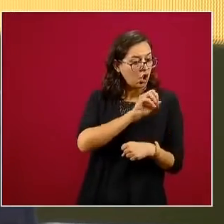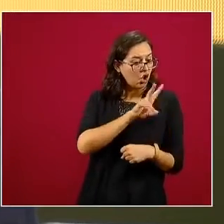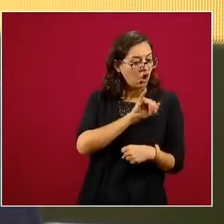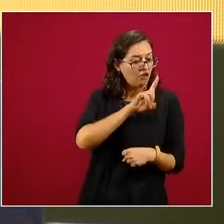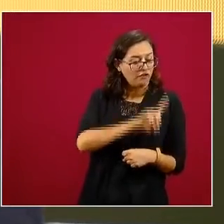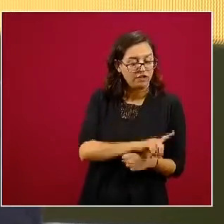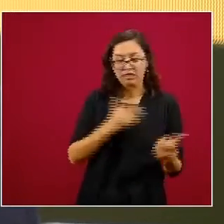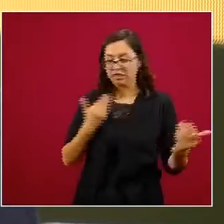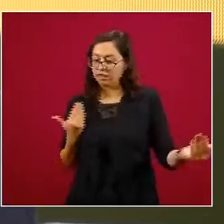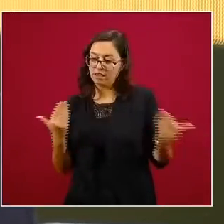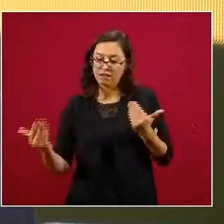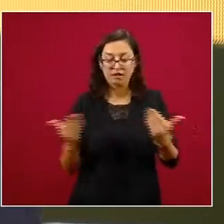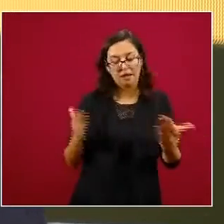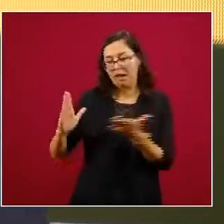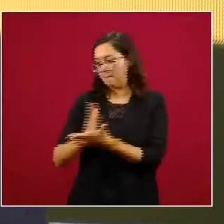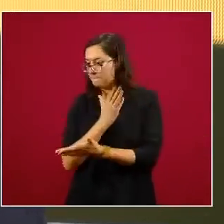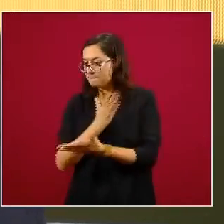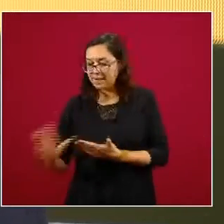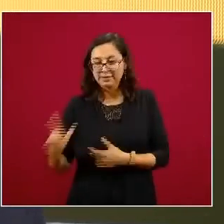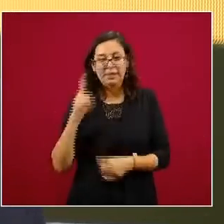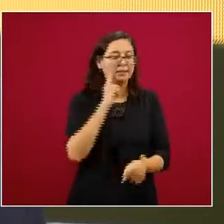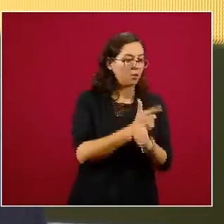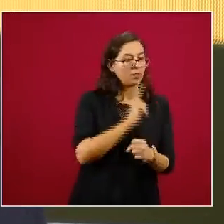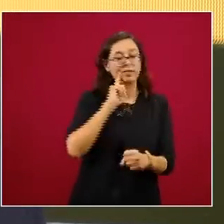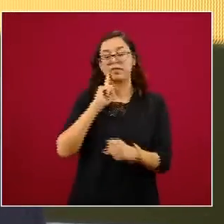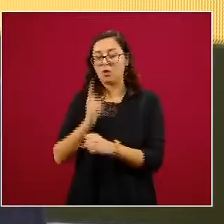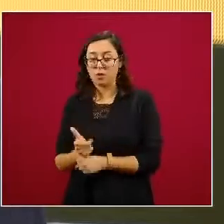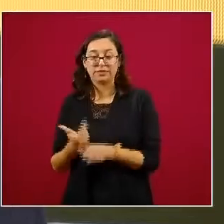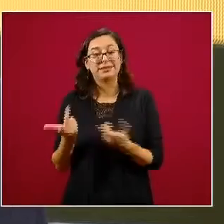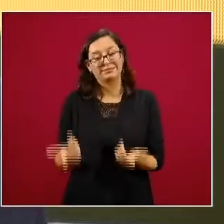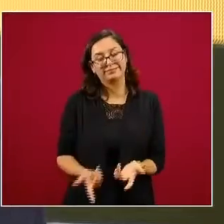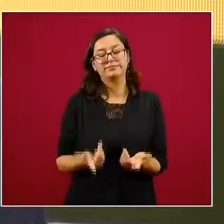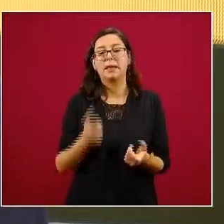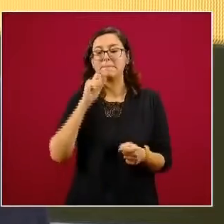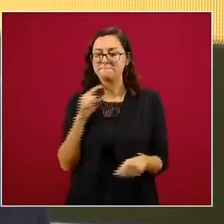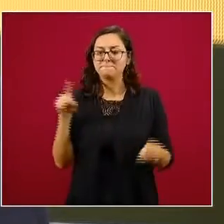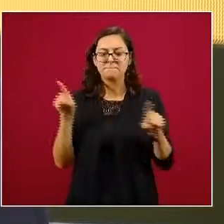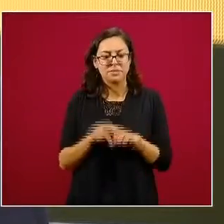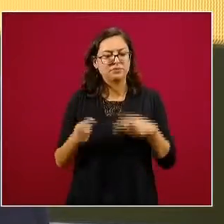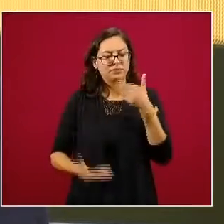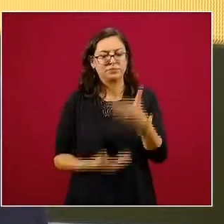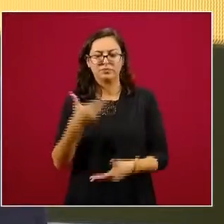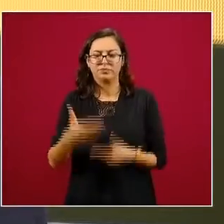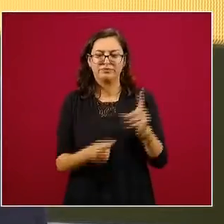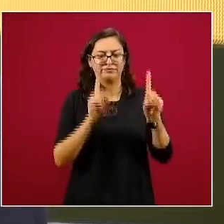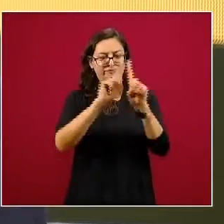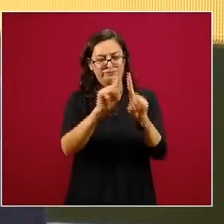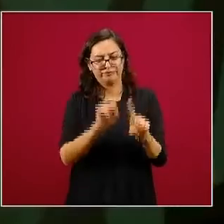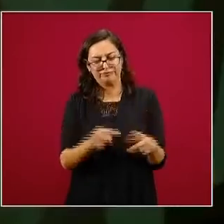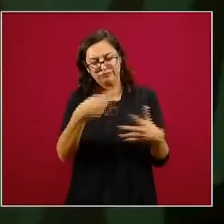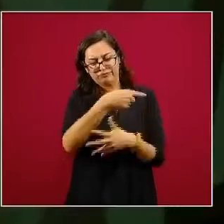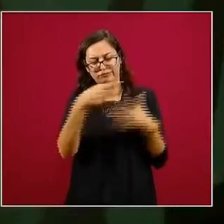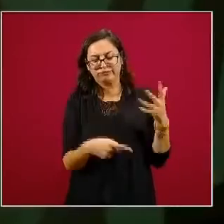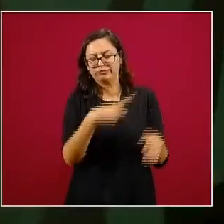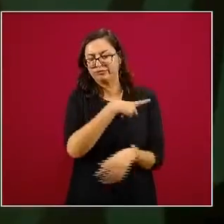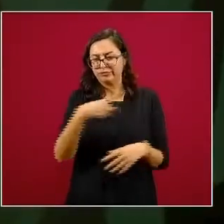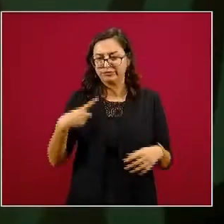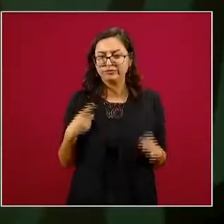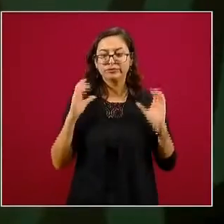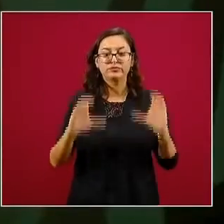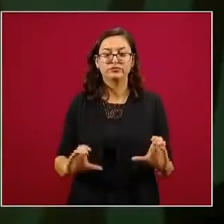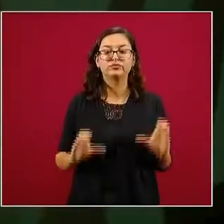de la salud con una respuesta proactiva contra la COVID-19. Respuesta que es complementaria a lo que se está haciendo